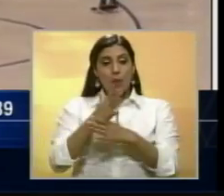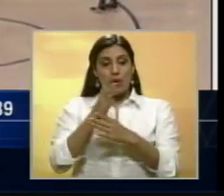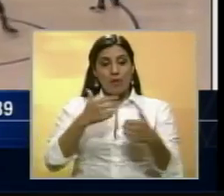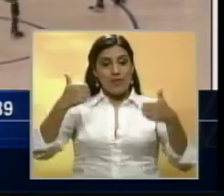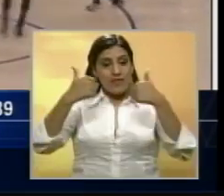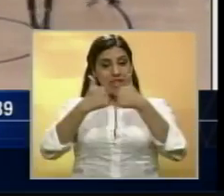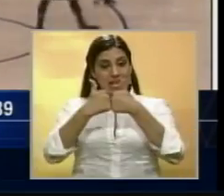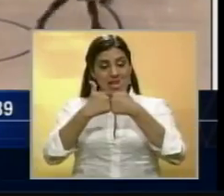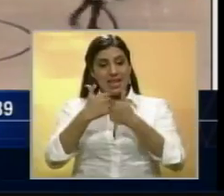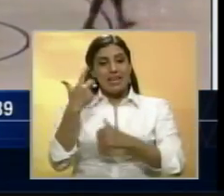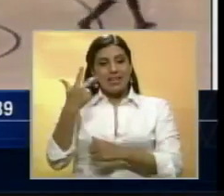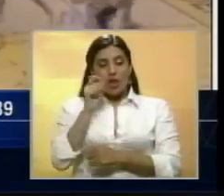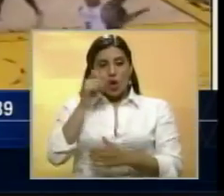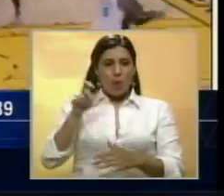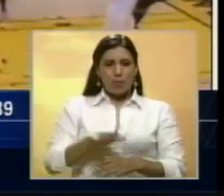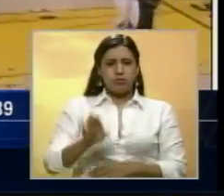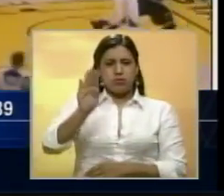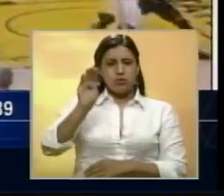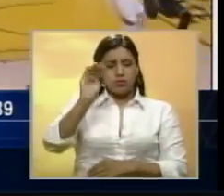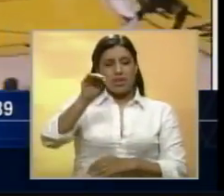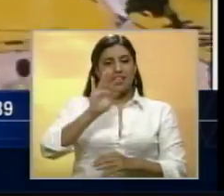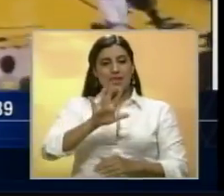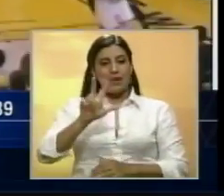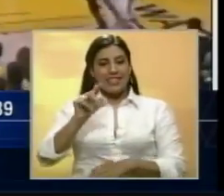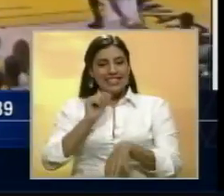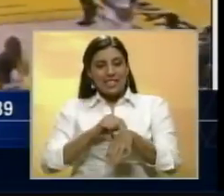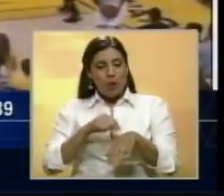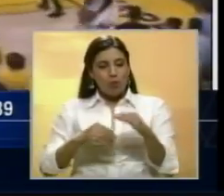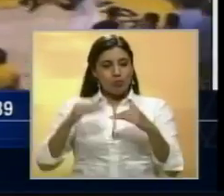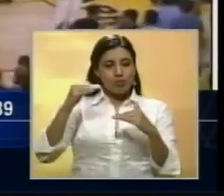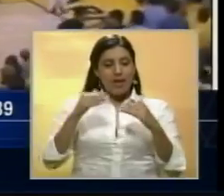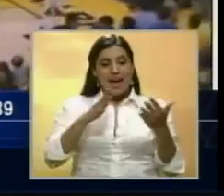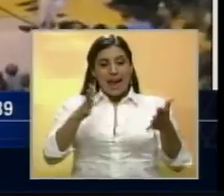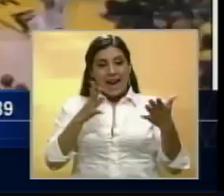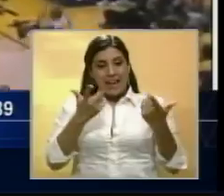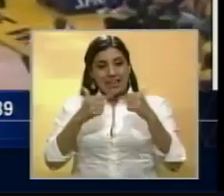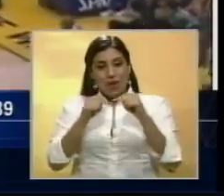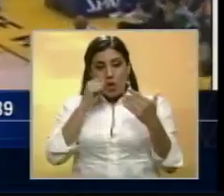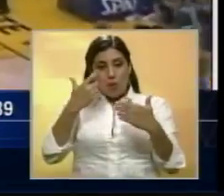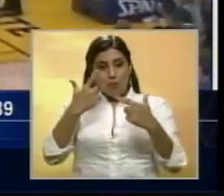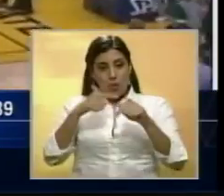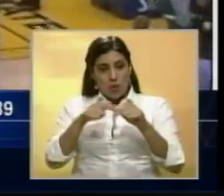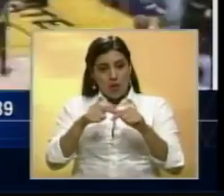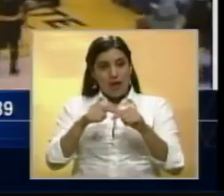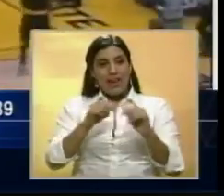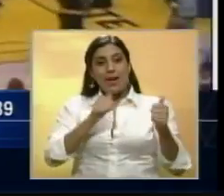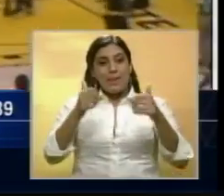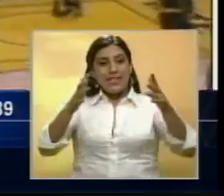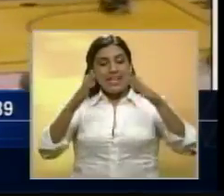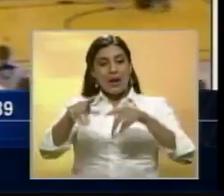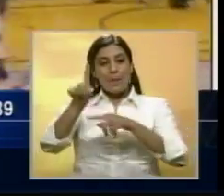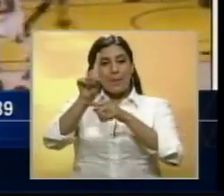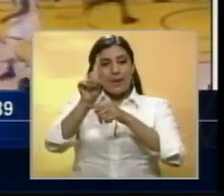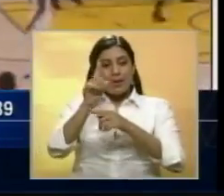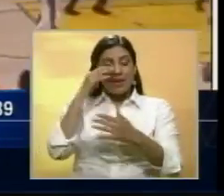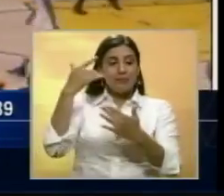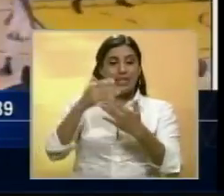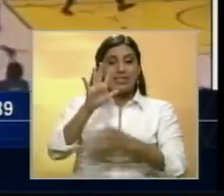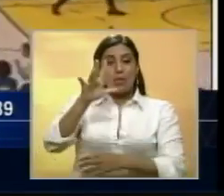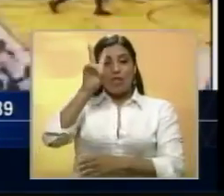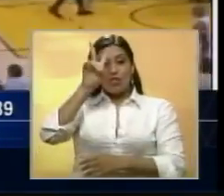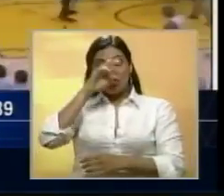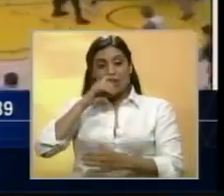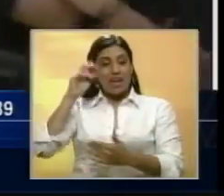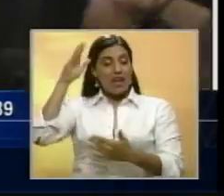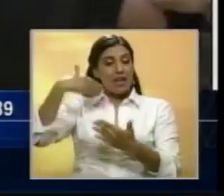final. Un triple de Kyrie Irving con 53 segundos por jugar le dio la victoria a los Cavaliers para ganar su primer anillo en 52